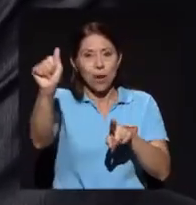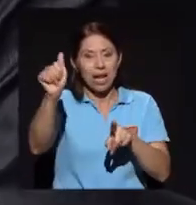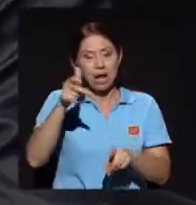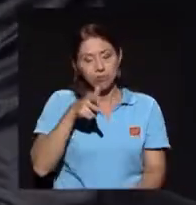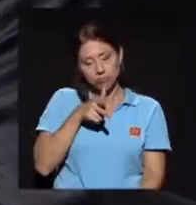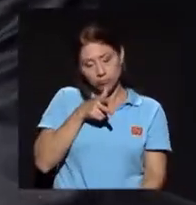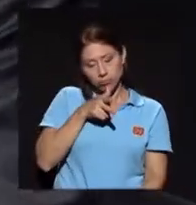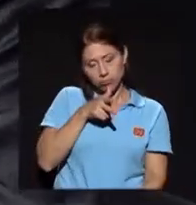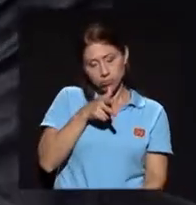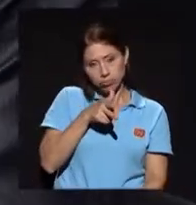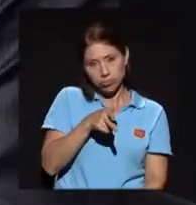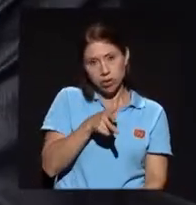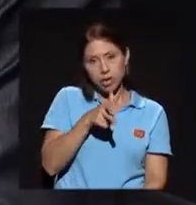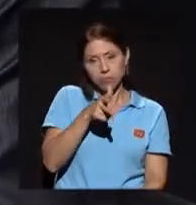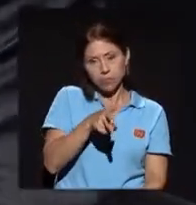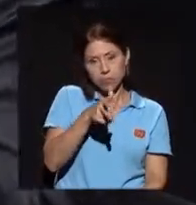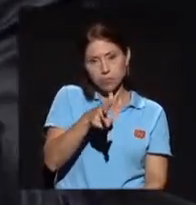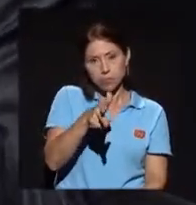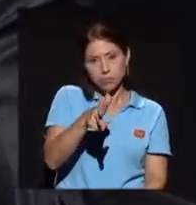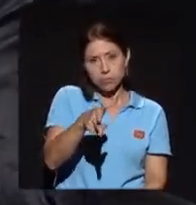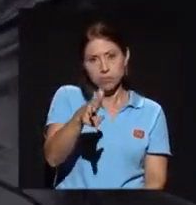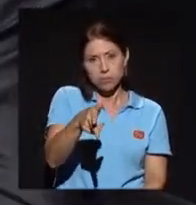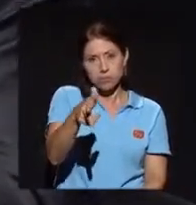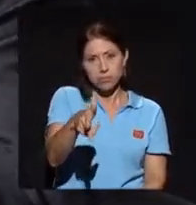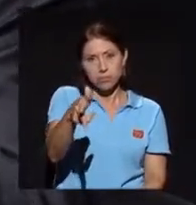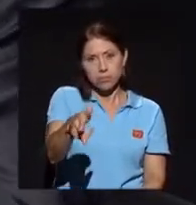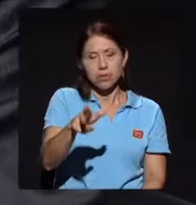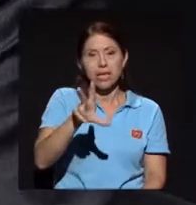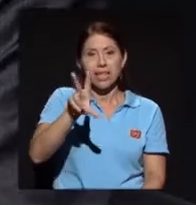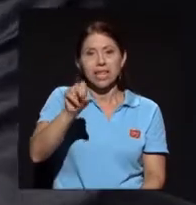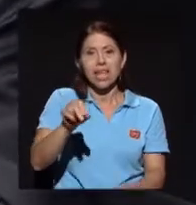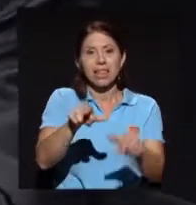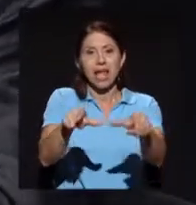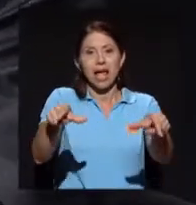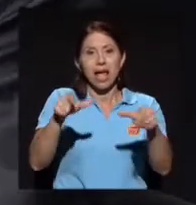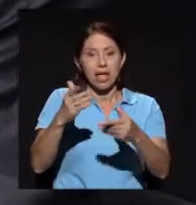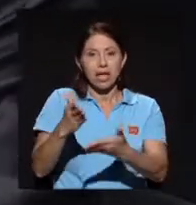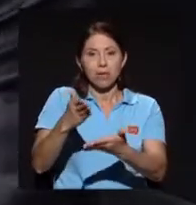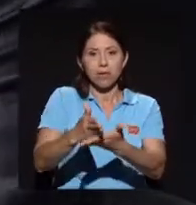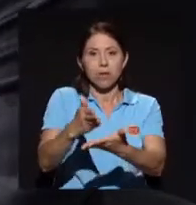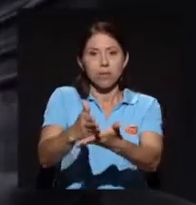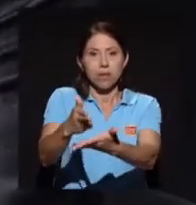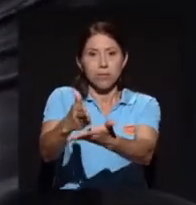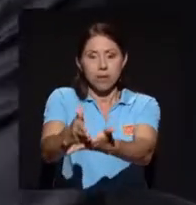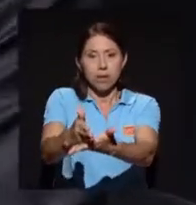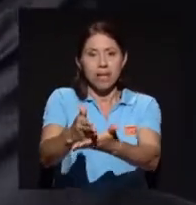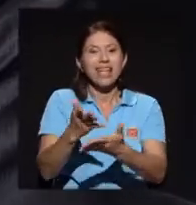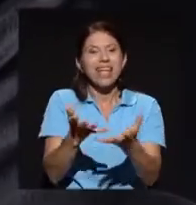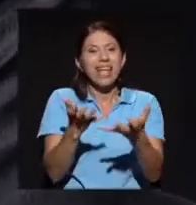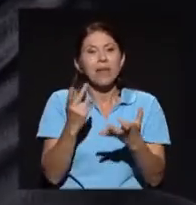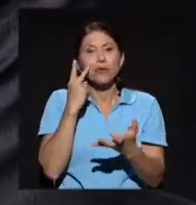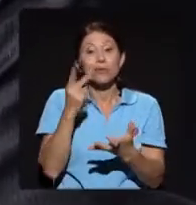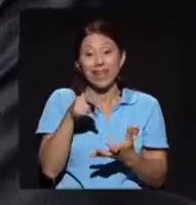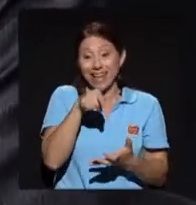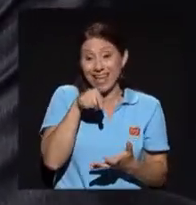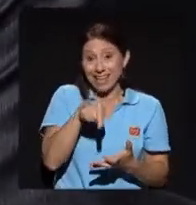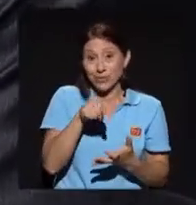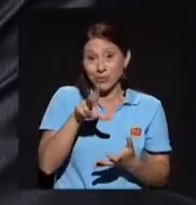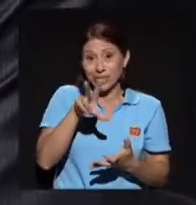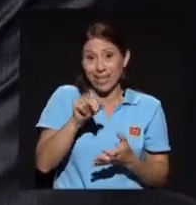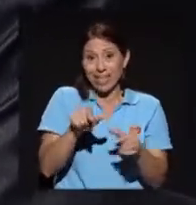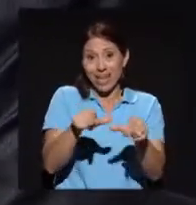bueno lo que quisiéramos ver es los 30 lugares en donde habría estación del